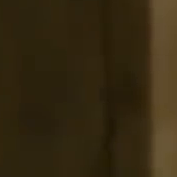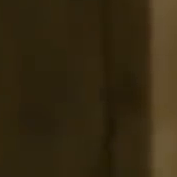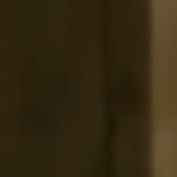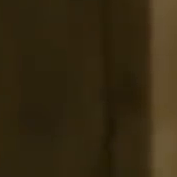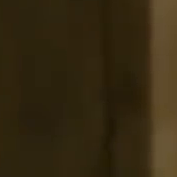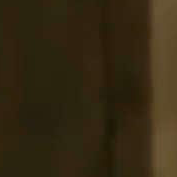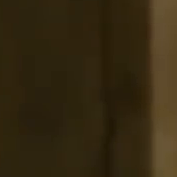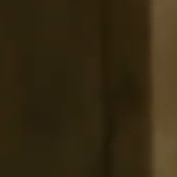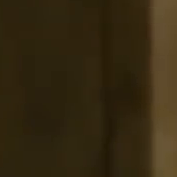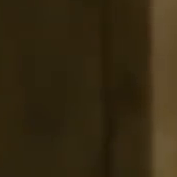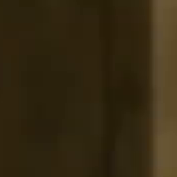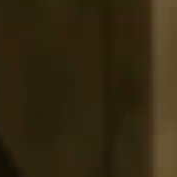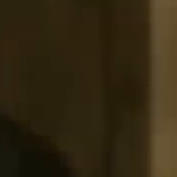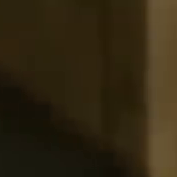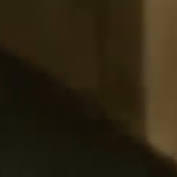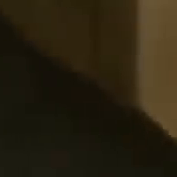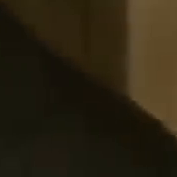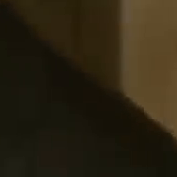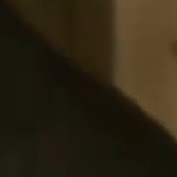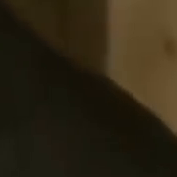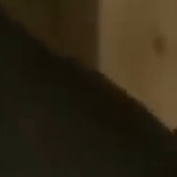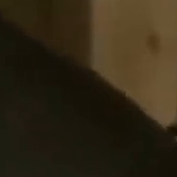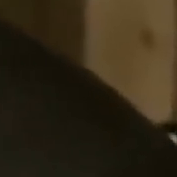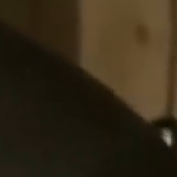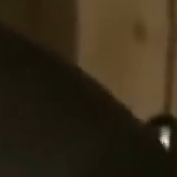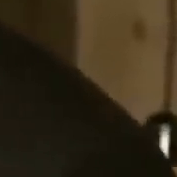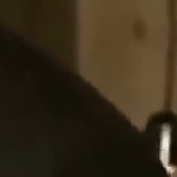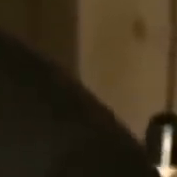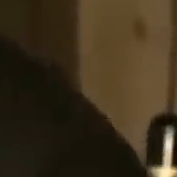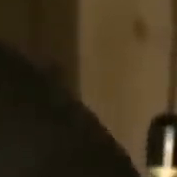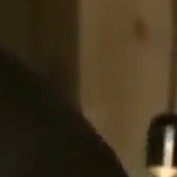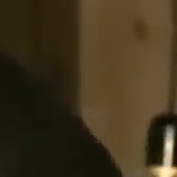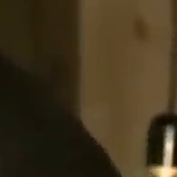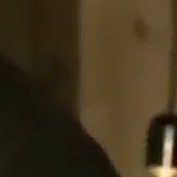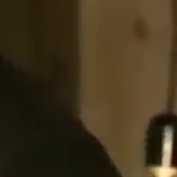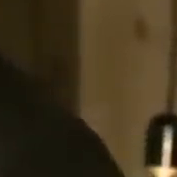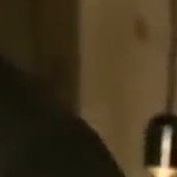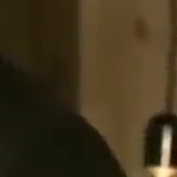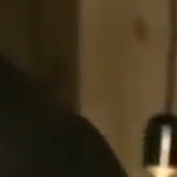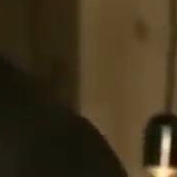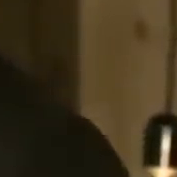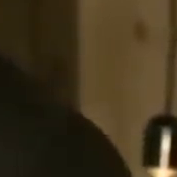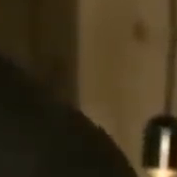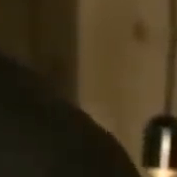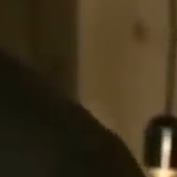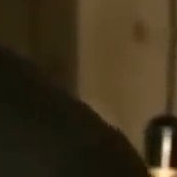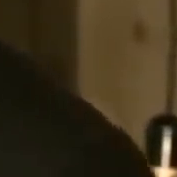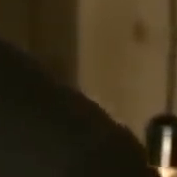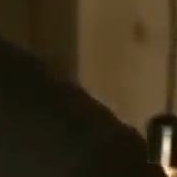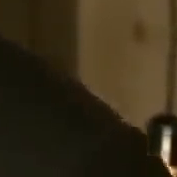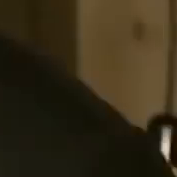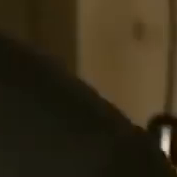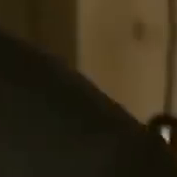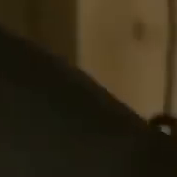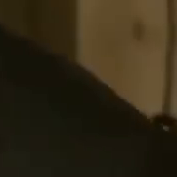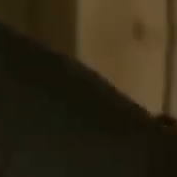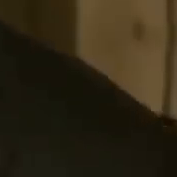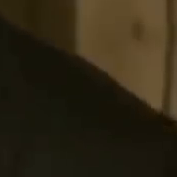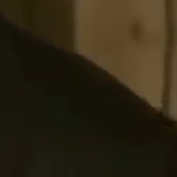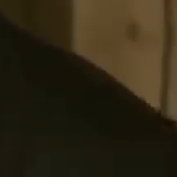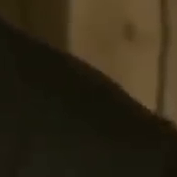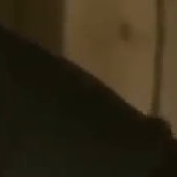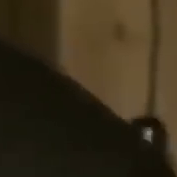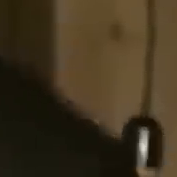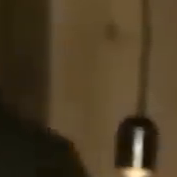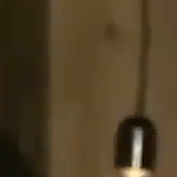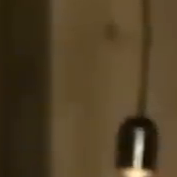el causante del camping cole con tintes de visados microsoft sexto informe un lindo ver frente night